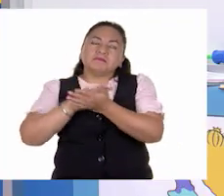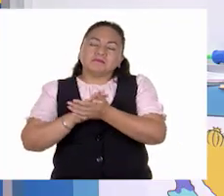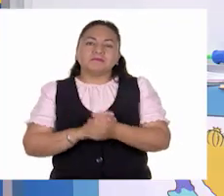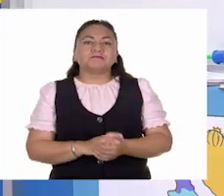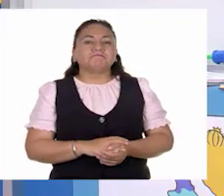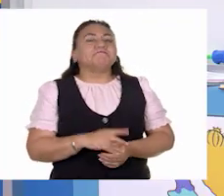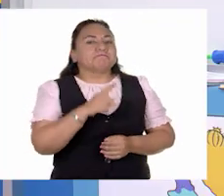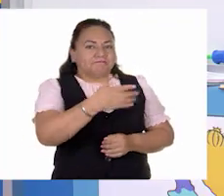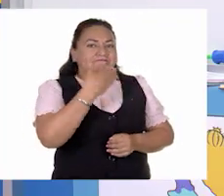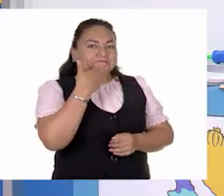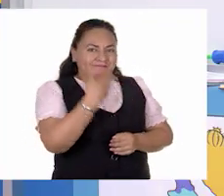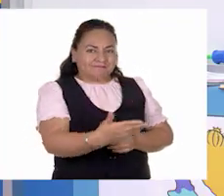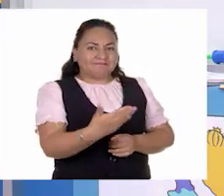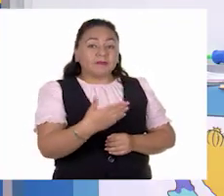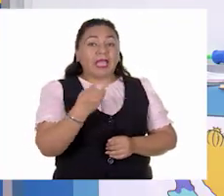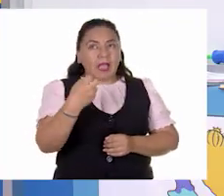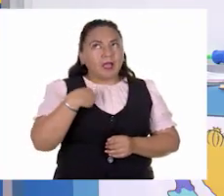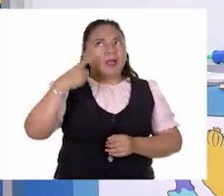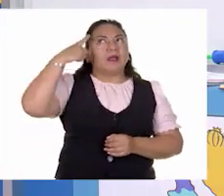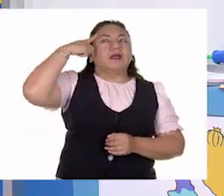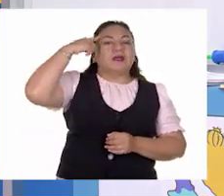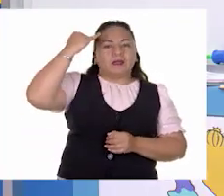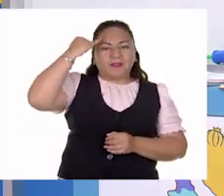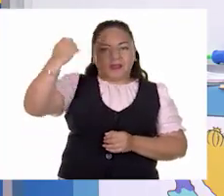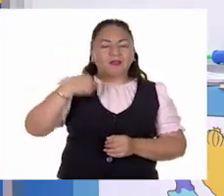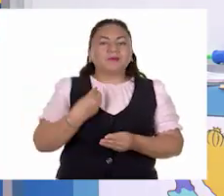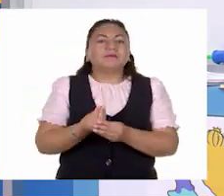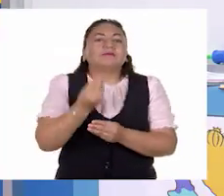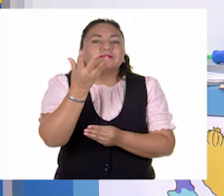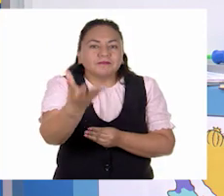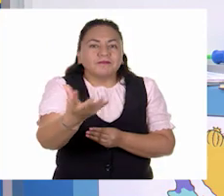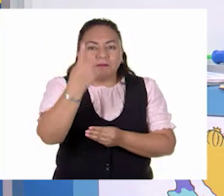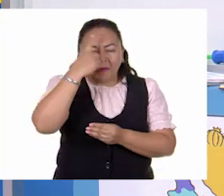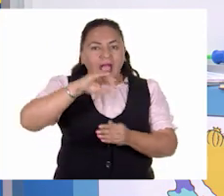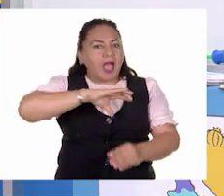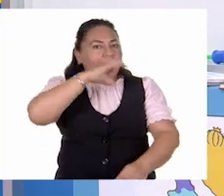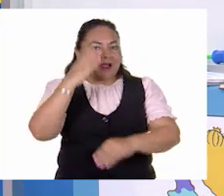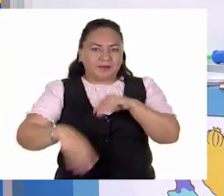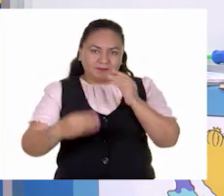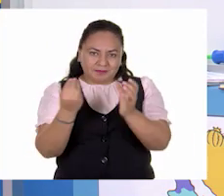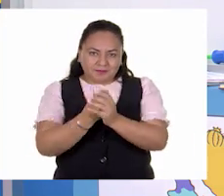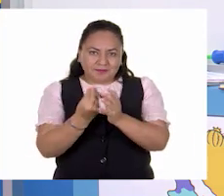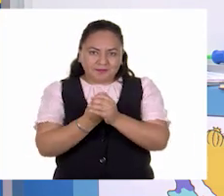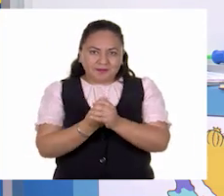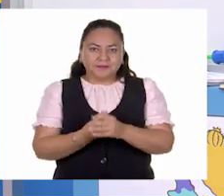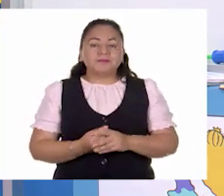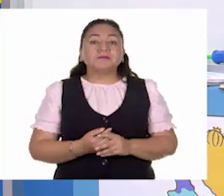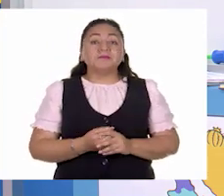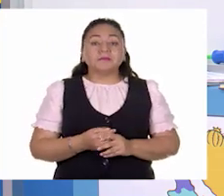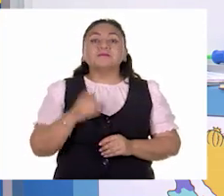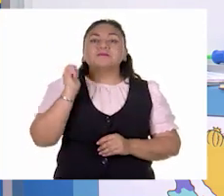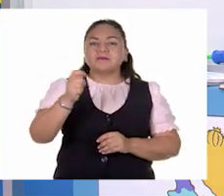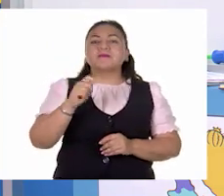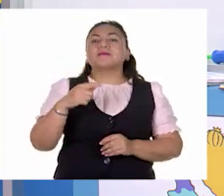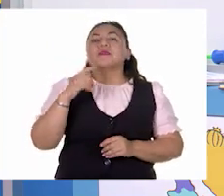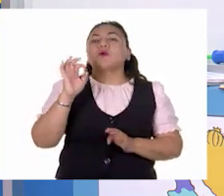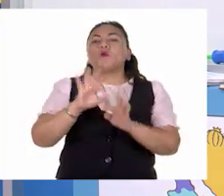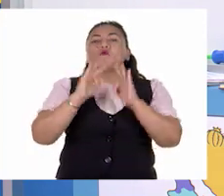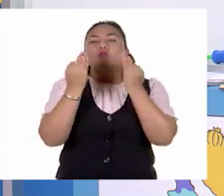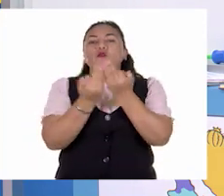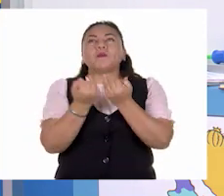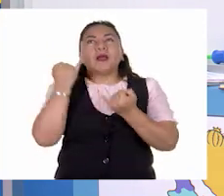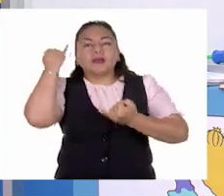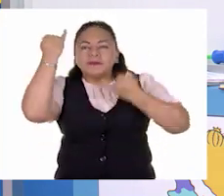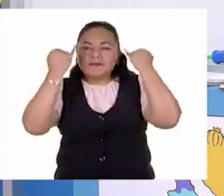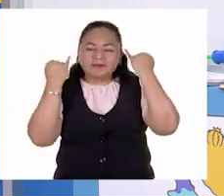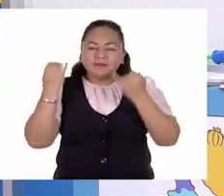buena observación, Larisa. Y eso me recuerda una idea que quiero compartirles para terminar la clase. El lenguaje figurado y otros recursos del